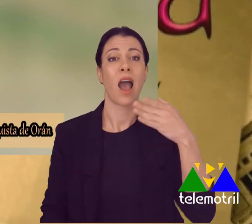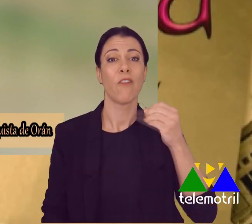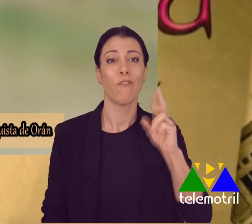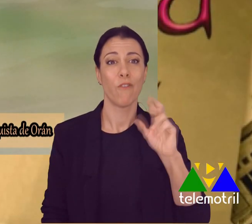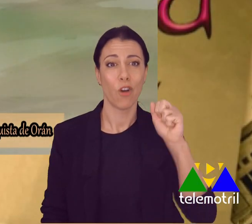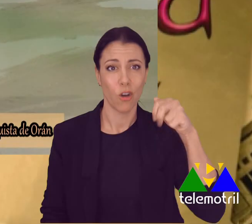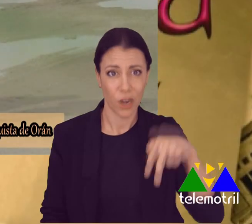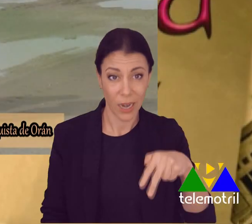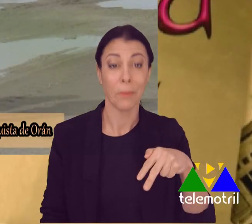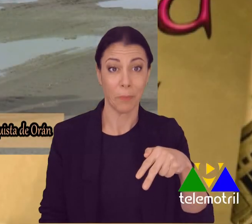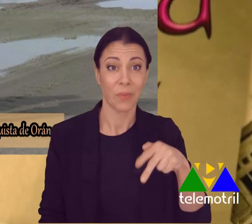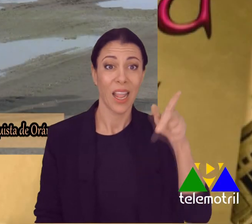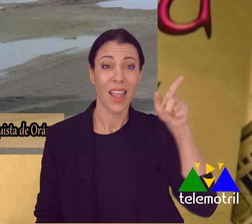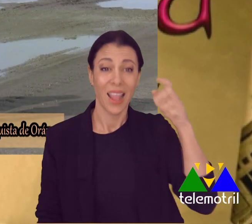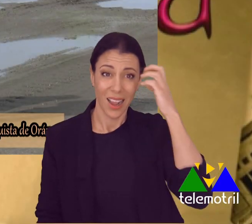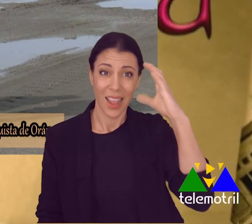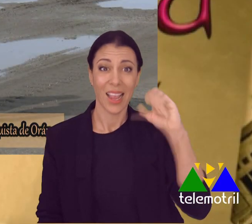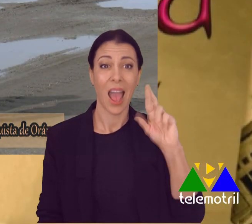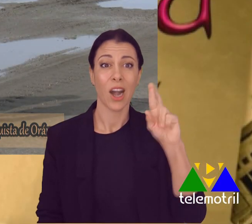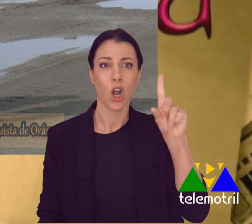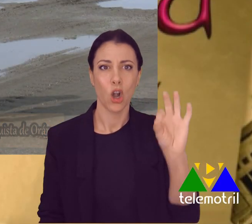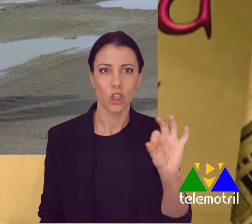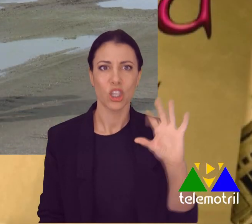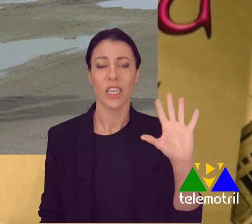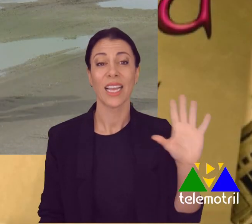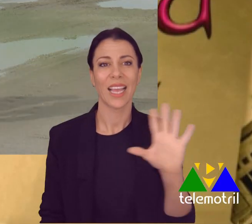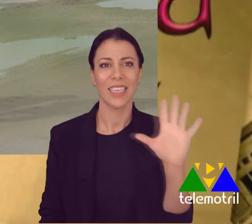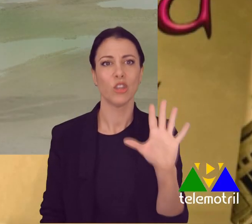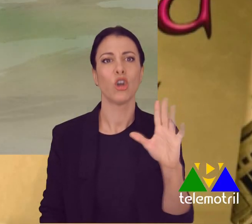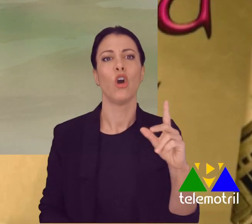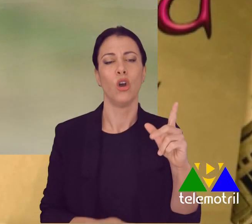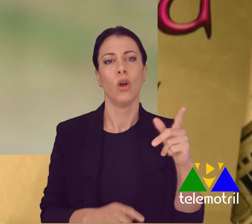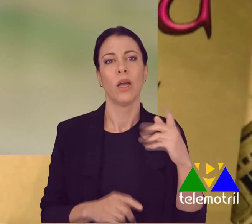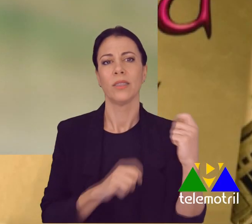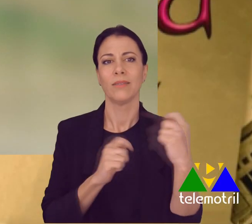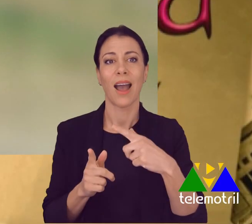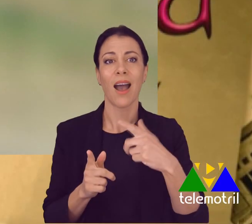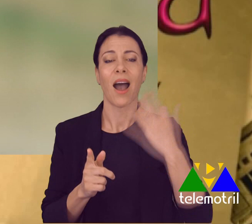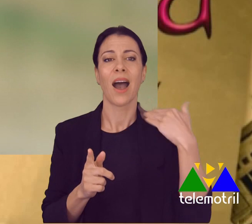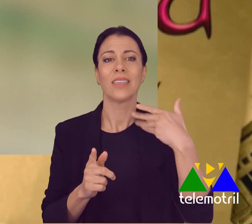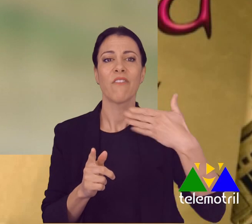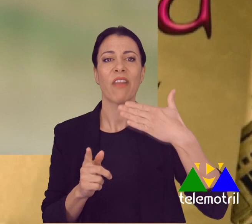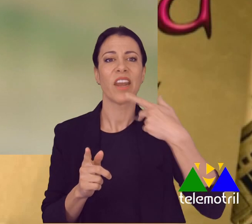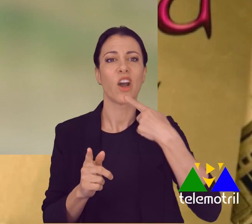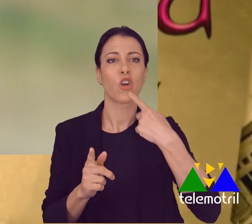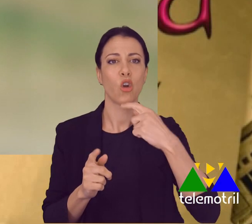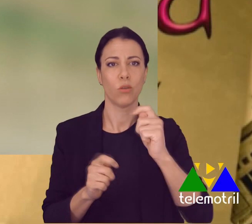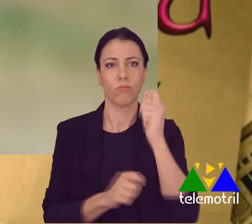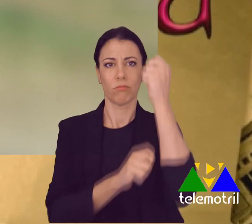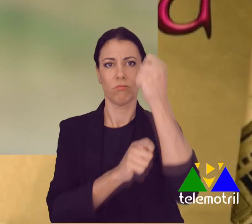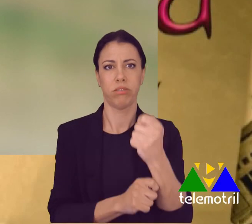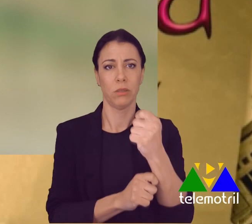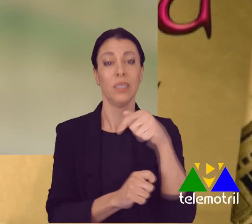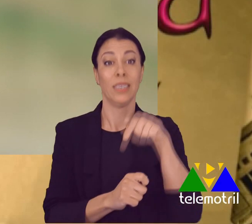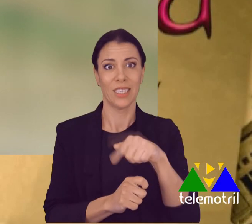el rey Carlos V le concede a la ciudad de Motril la posibilidad de tener un pendón rojo, que es la bandera oficial de Motril, un pendón rojo.